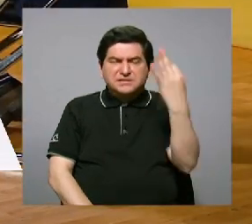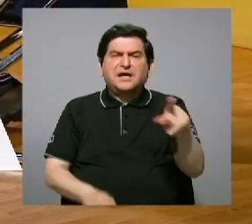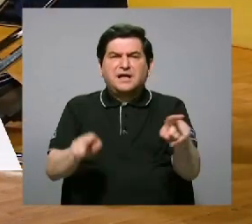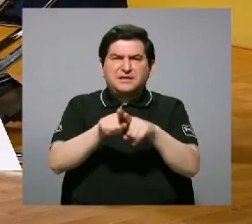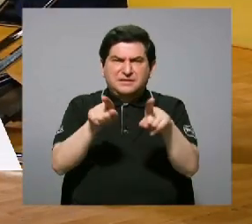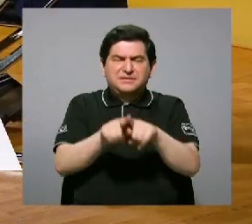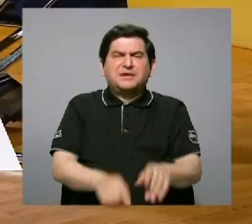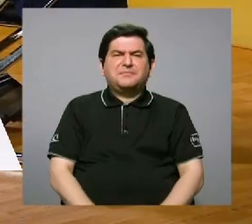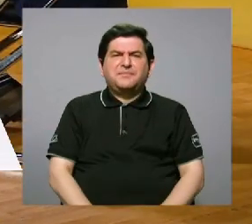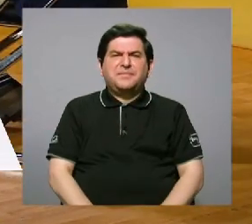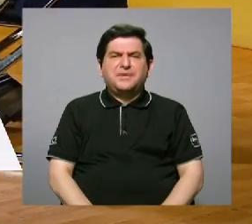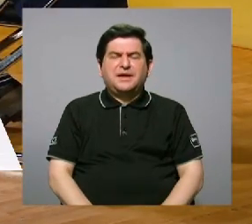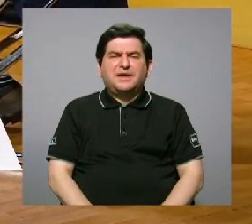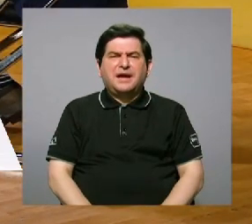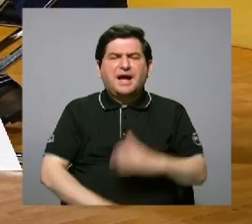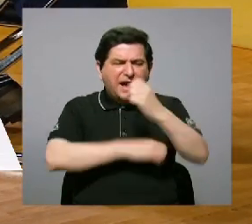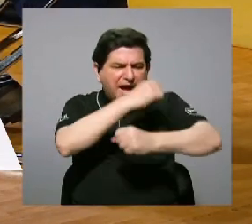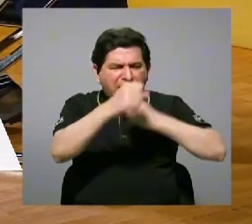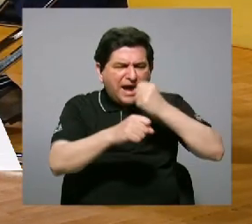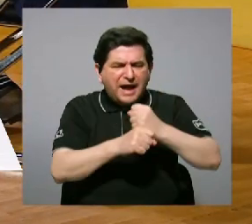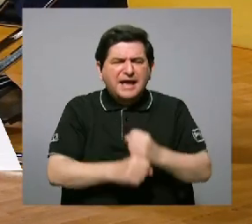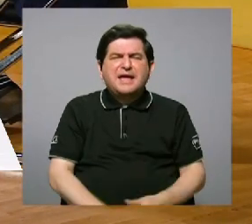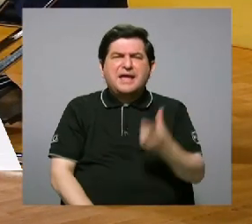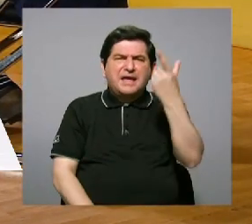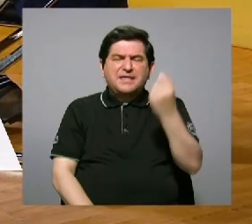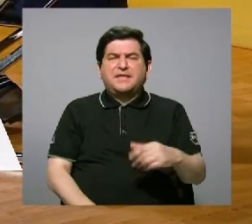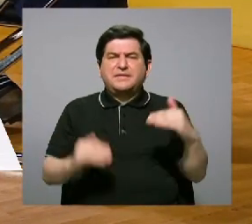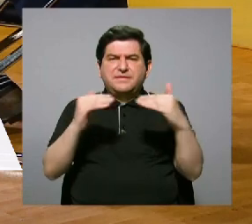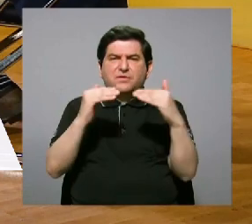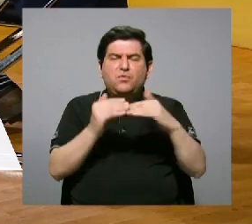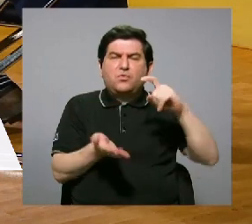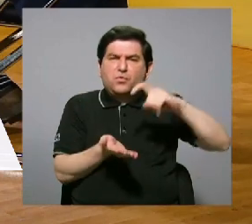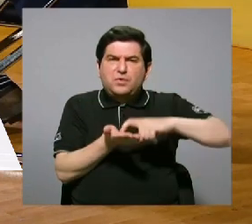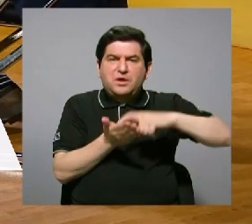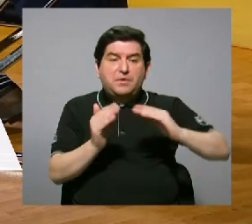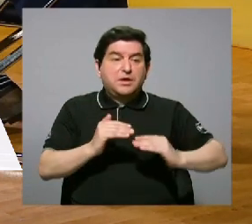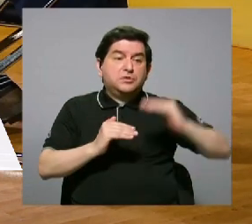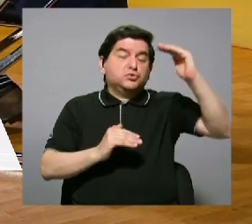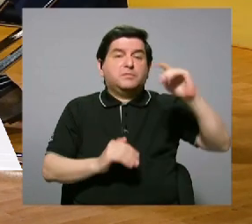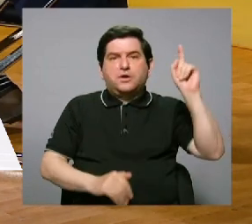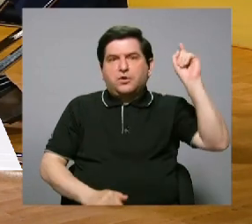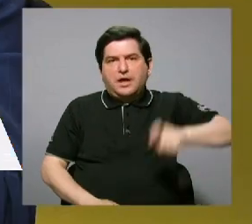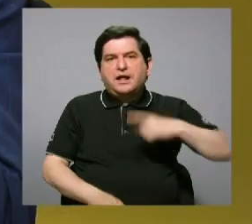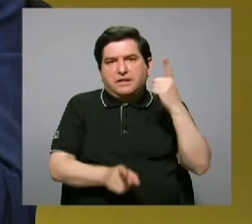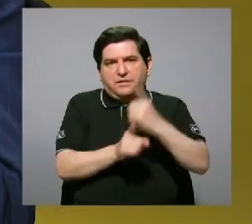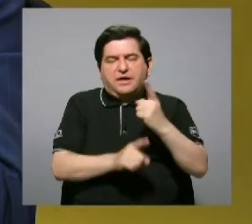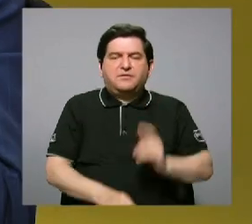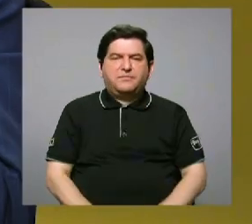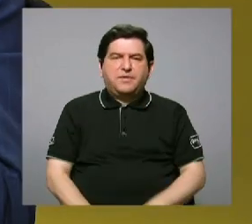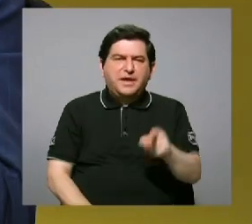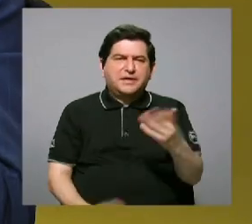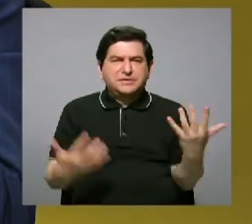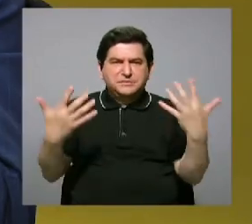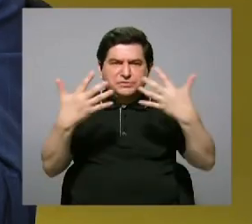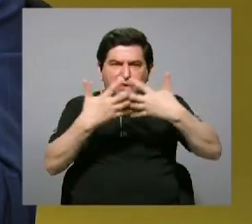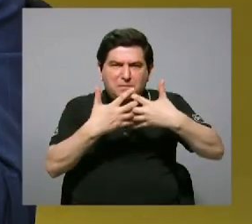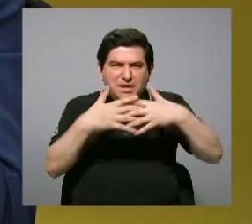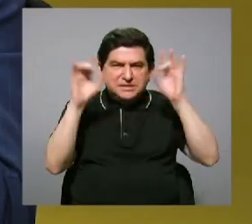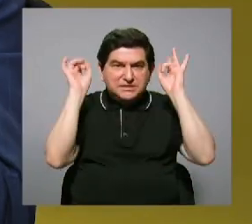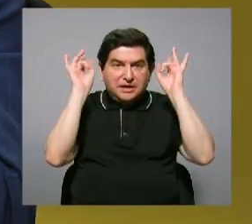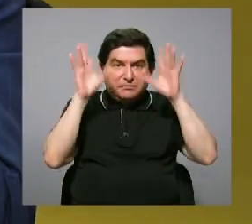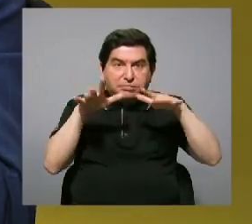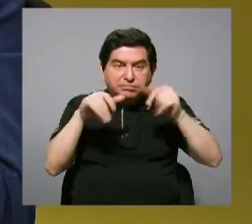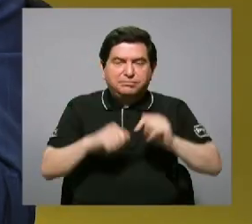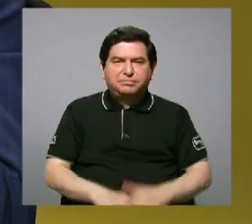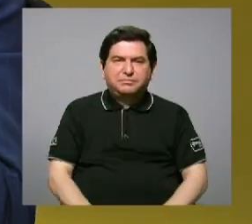están llegando a una edad de pensión con un nivel de endeudamiento mucho más alto del que debieran. Y eso entonces genera una mezcla explosiva, ¿verdad? Porque